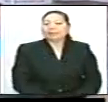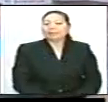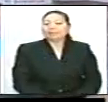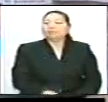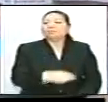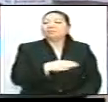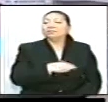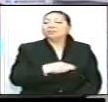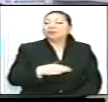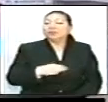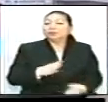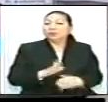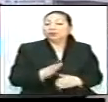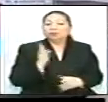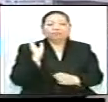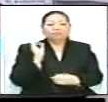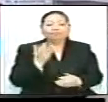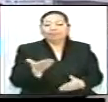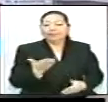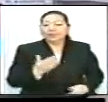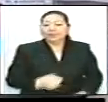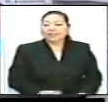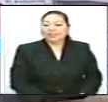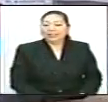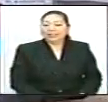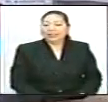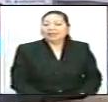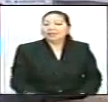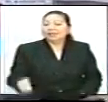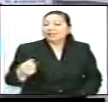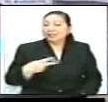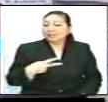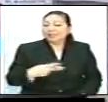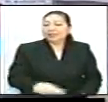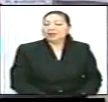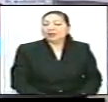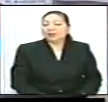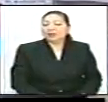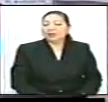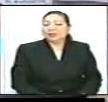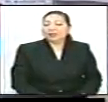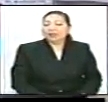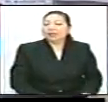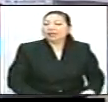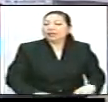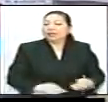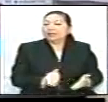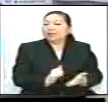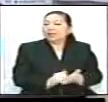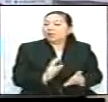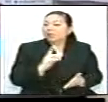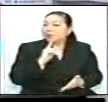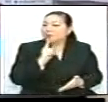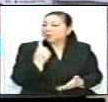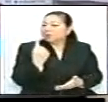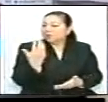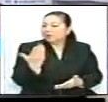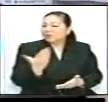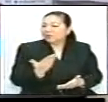prácticamente el ministro a través de su exposición. Segundo aspecto, la competitividad no es de un solo